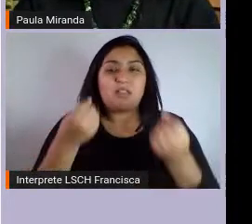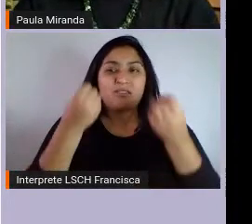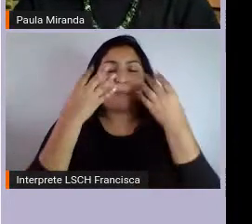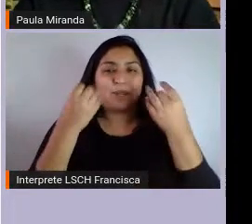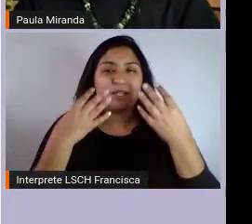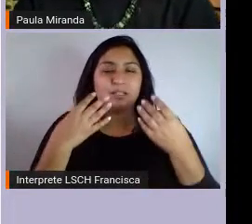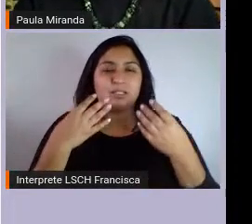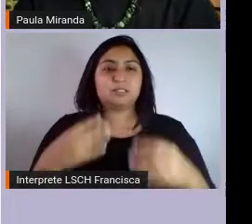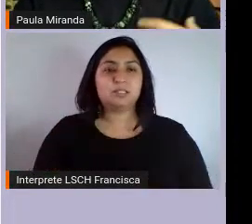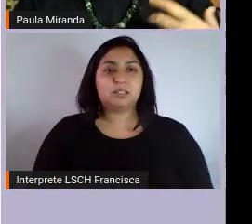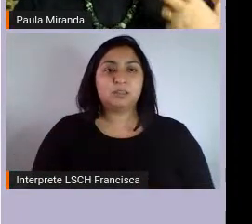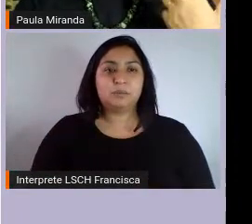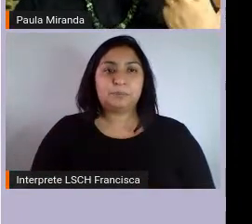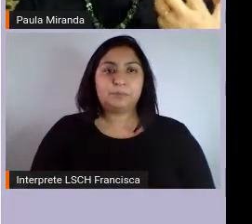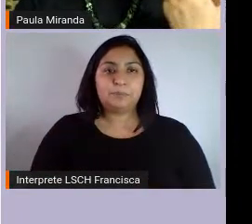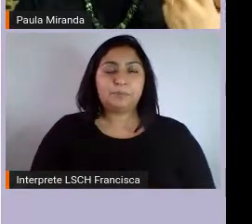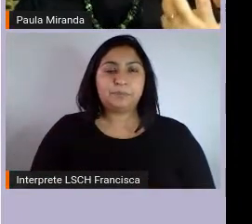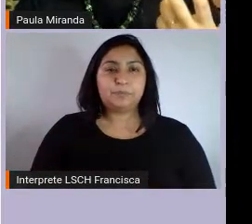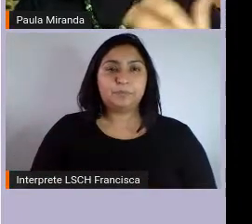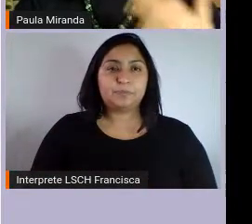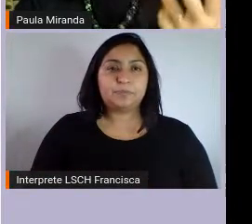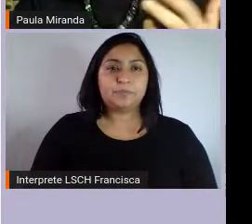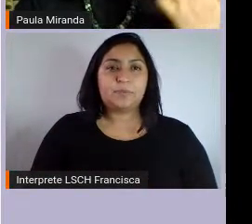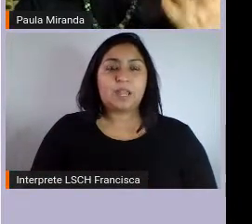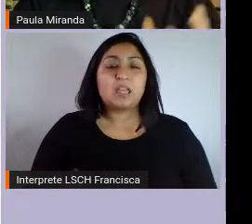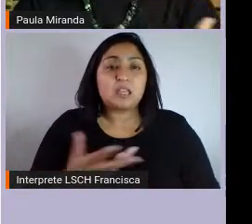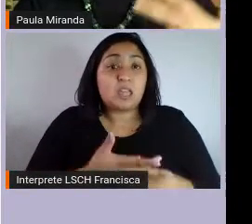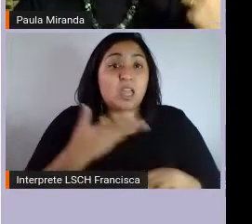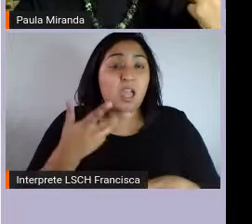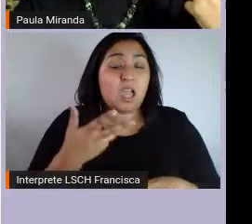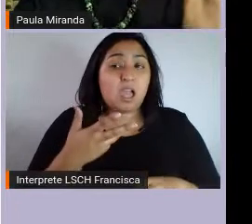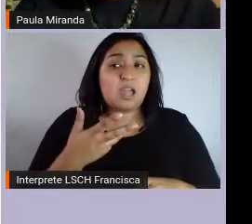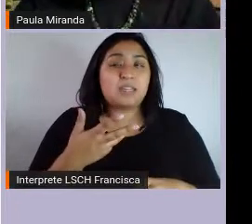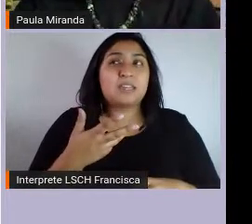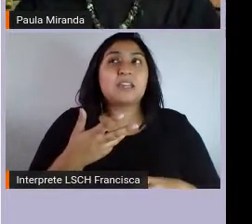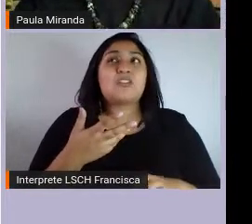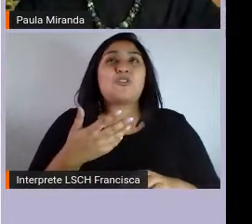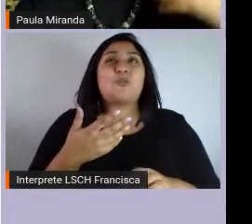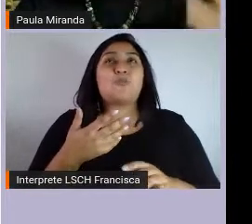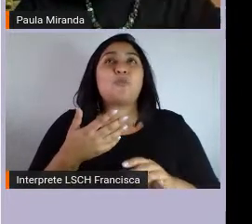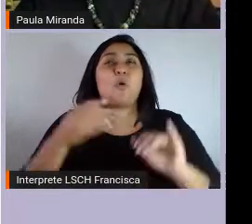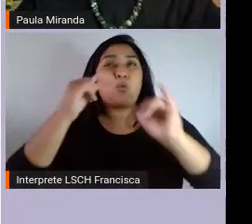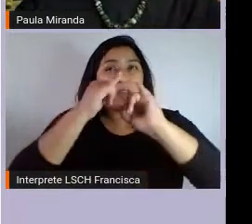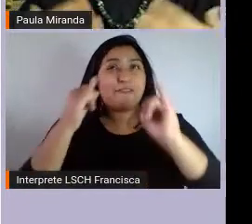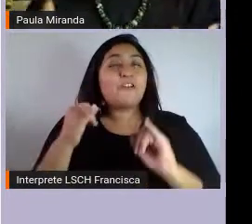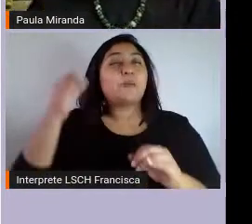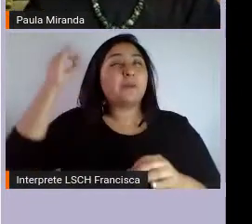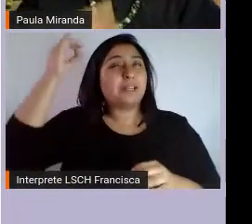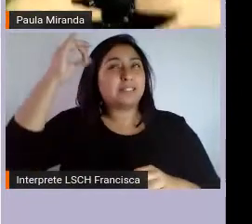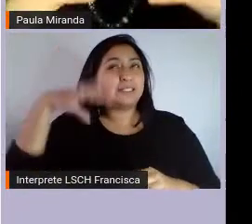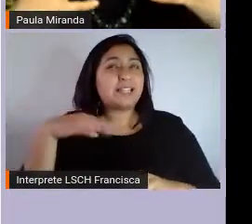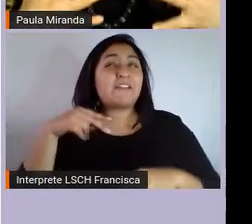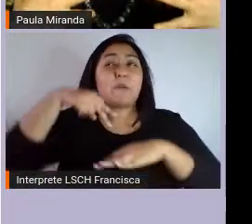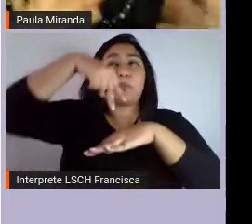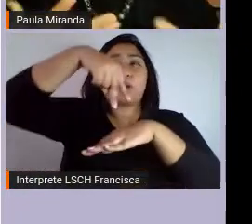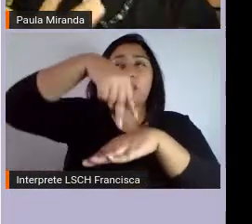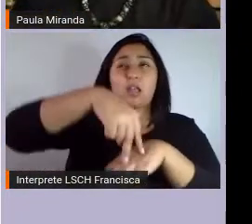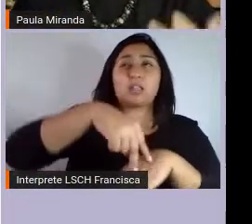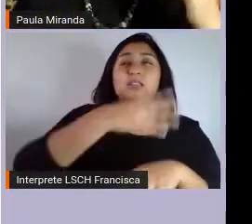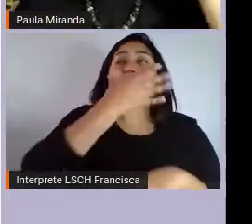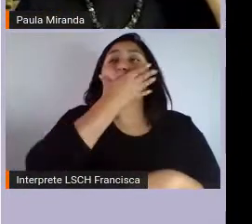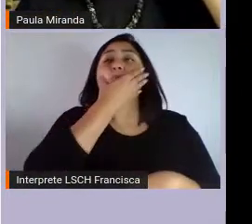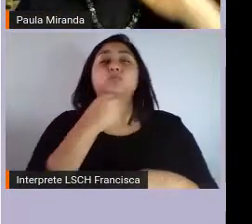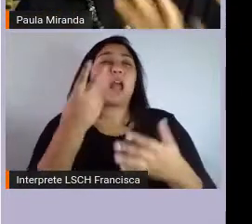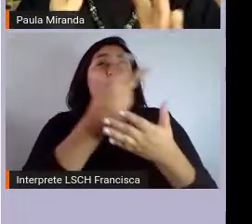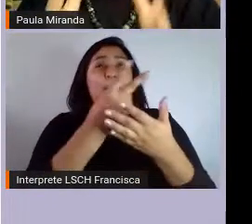Violeta, ¿no? Ella tiene mucho sentido del espectáculo, del arte, de la puesta en escena, de la escenografía, del vestuario, del artista